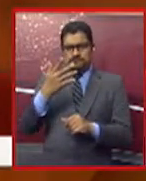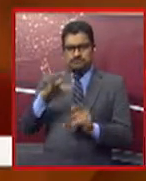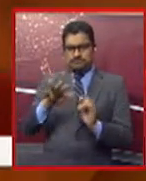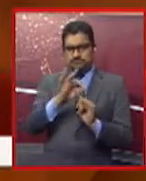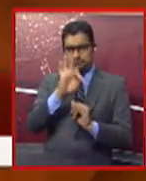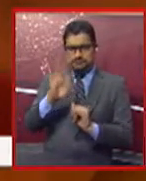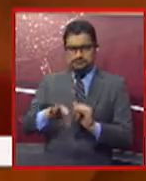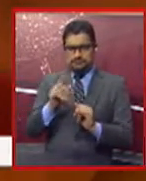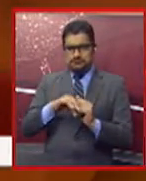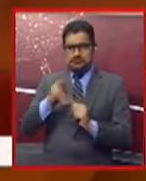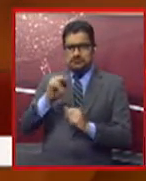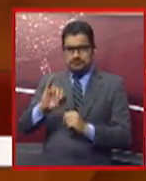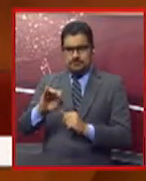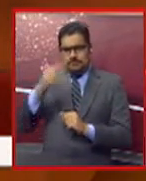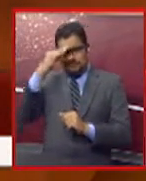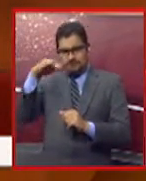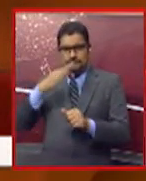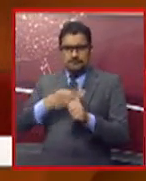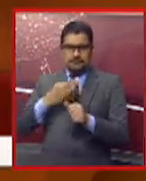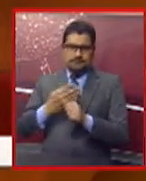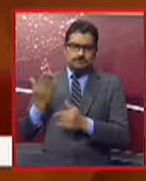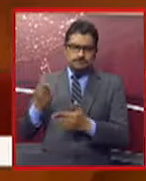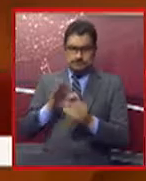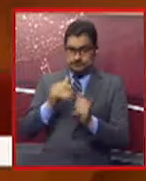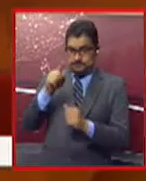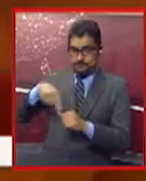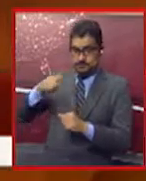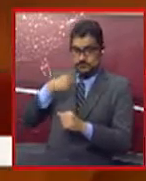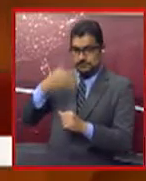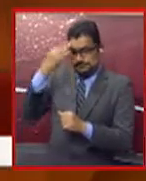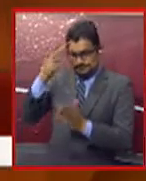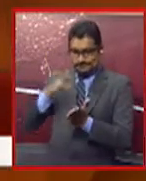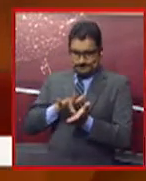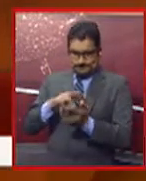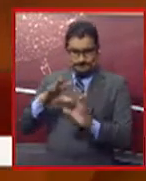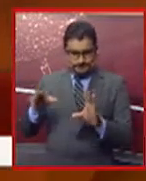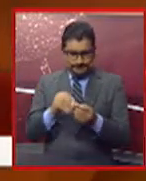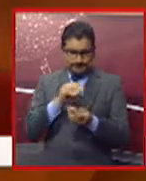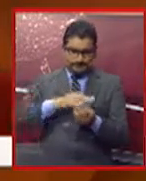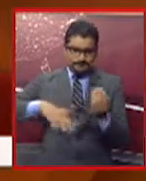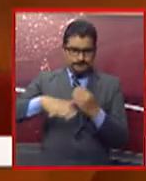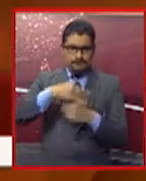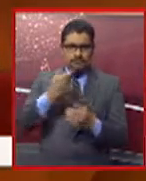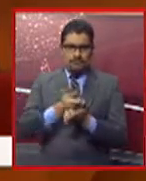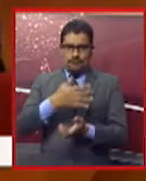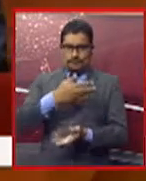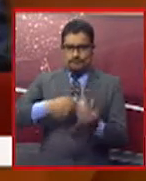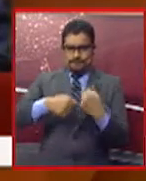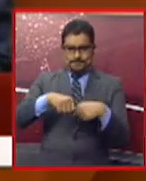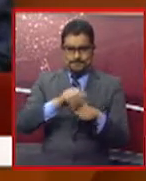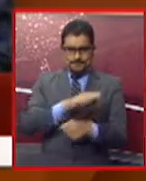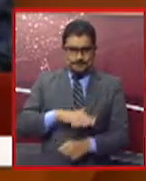0.1% del PIB estimado, sin considerar la inversión en proyectos de alto impacto económico y social.